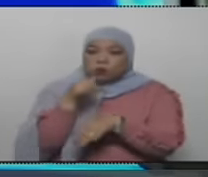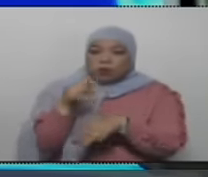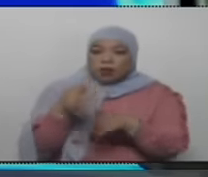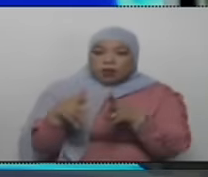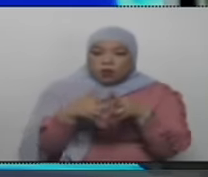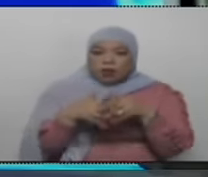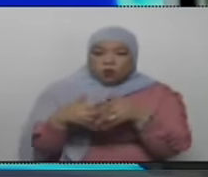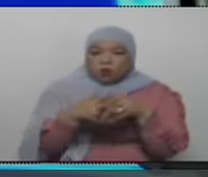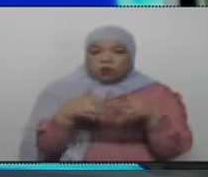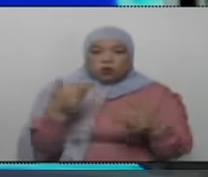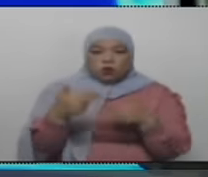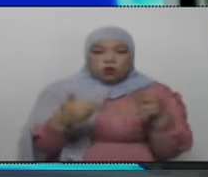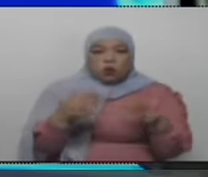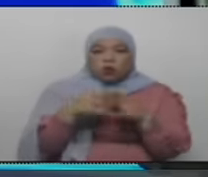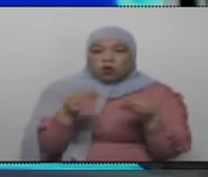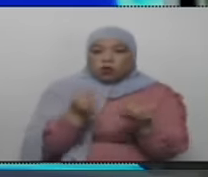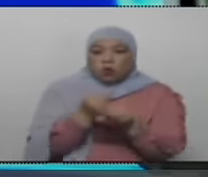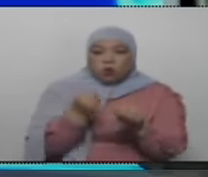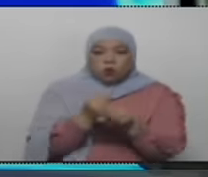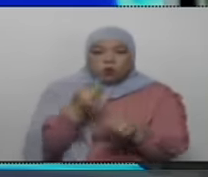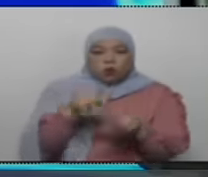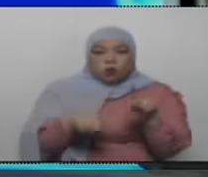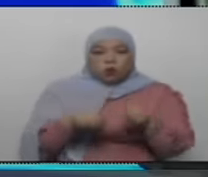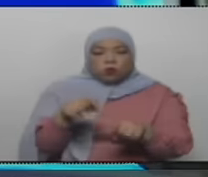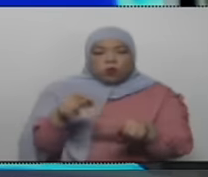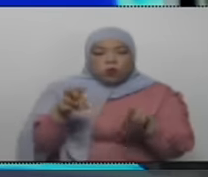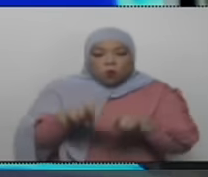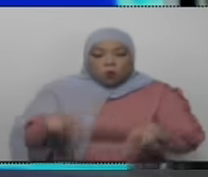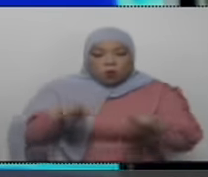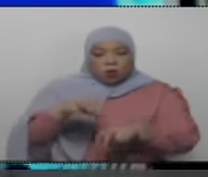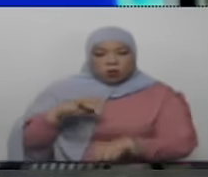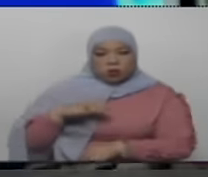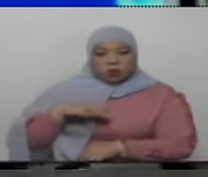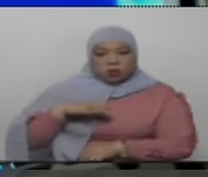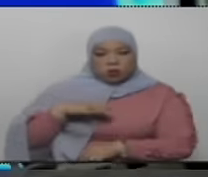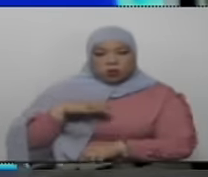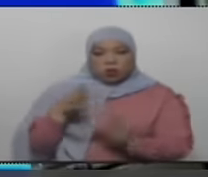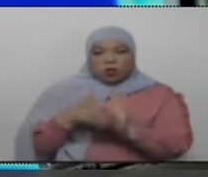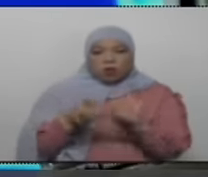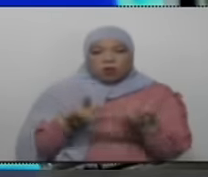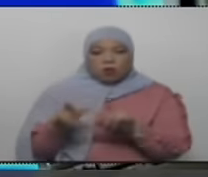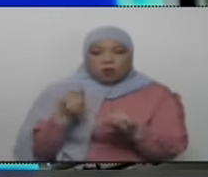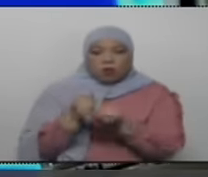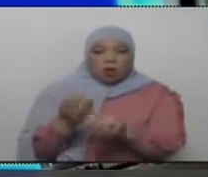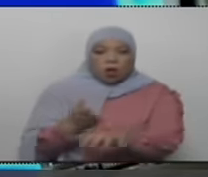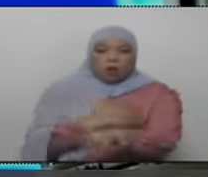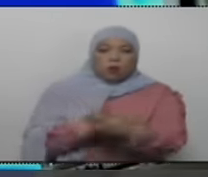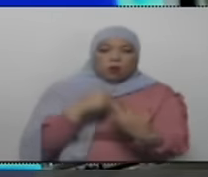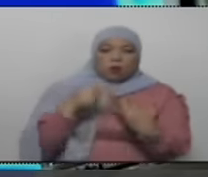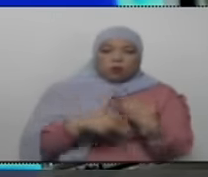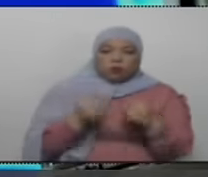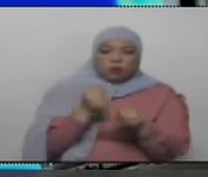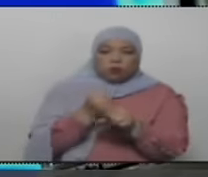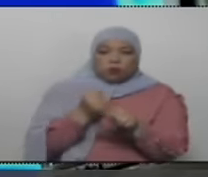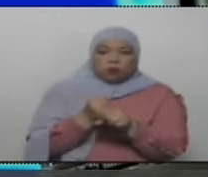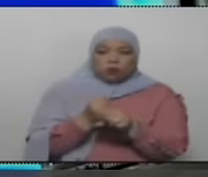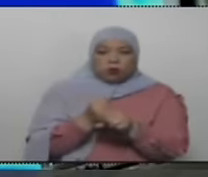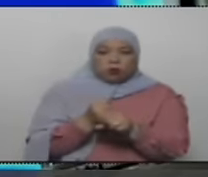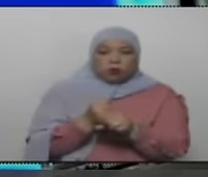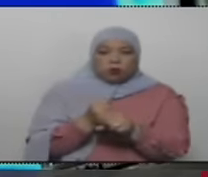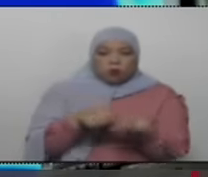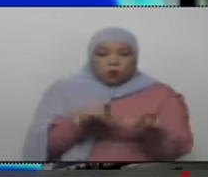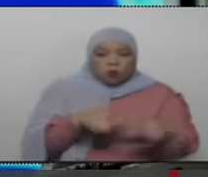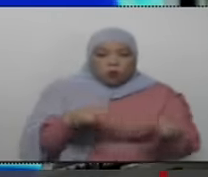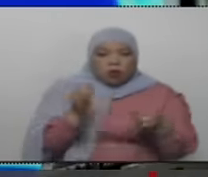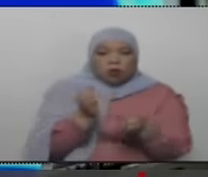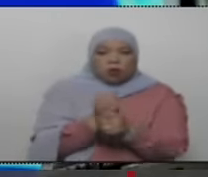Unidos, todas. Hoy, gracias a labores de inteligencia, en este momento, antes del programa, ¿verdad, presidente? Antes del programa, en un lugar de